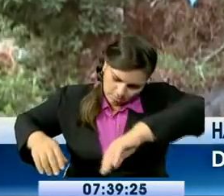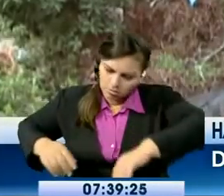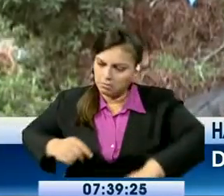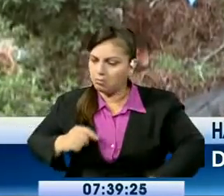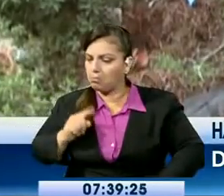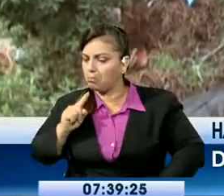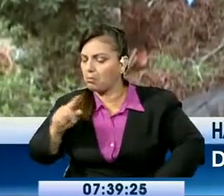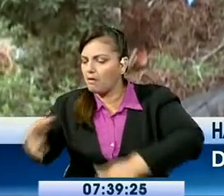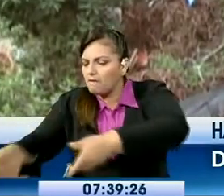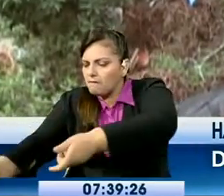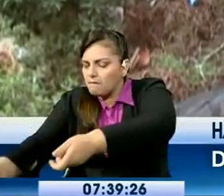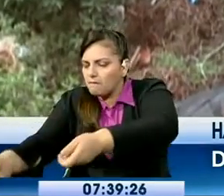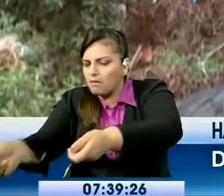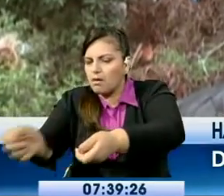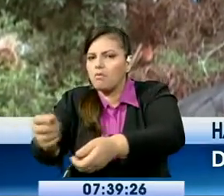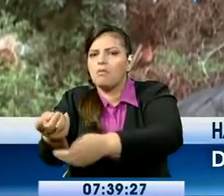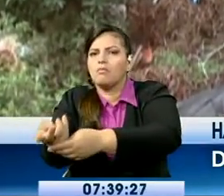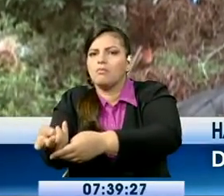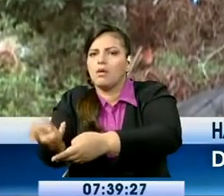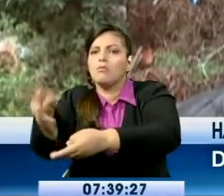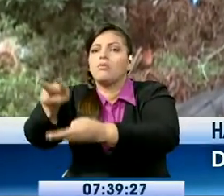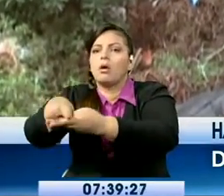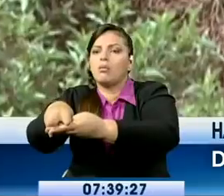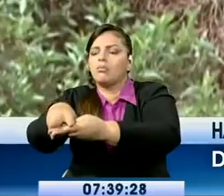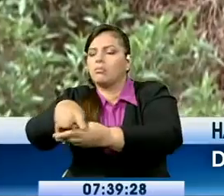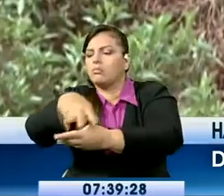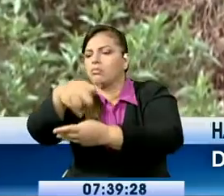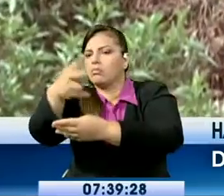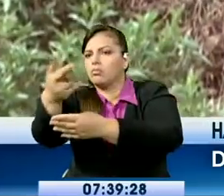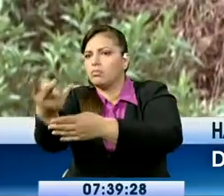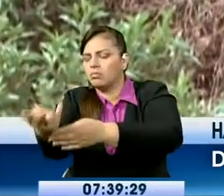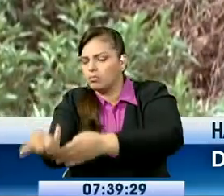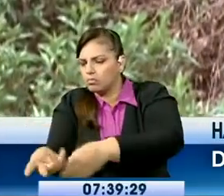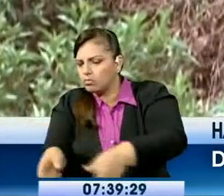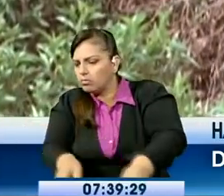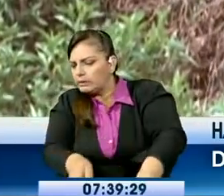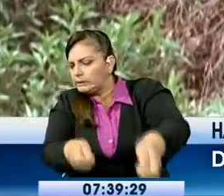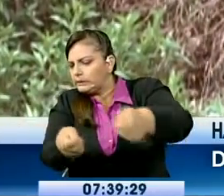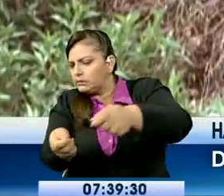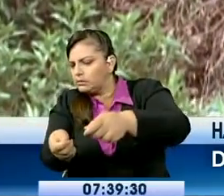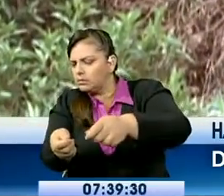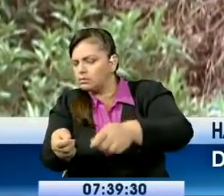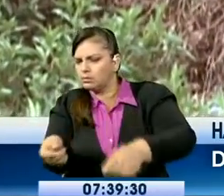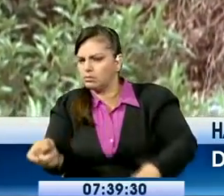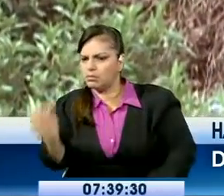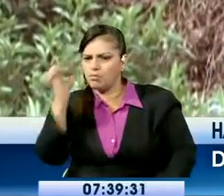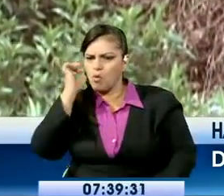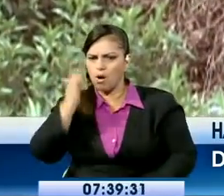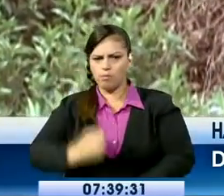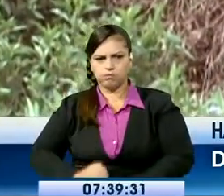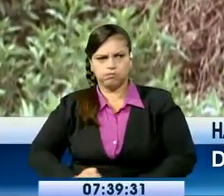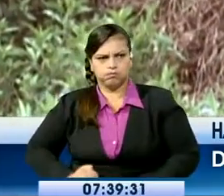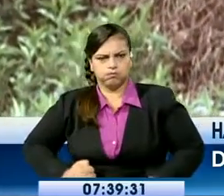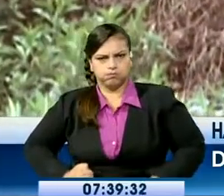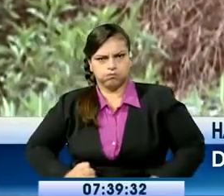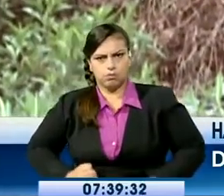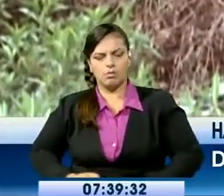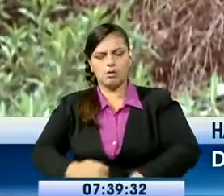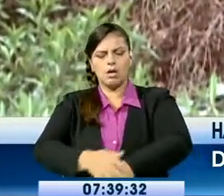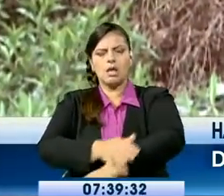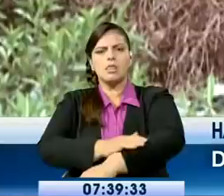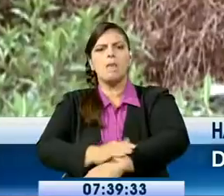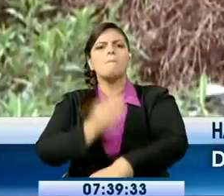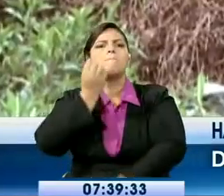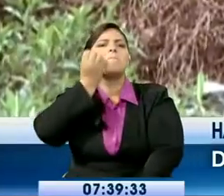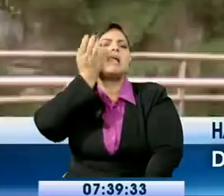era una mujer joven de tez blanca, con textura gruesa, sobre todo que cargaba un mandil que lo identificaba como estudiante